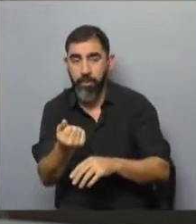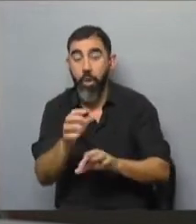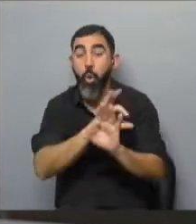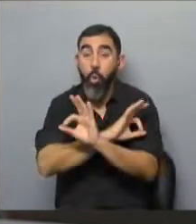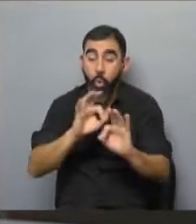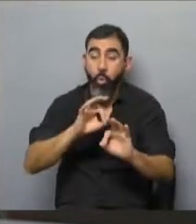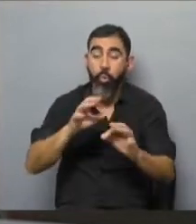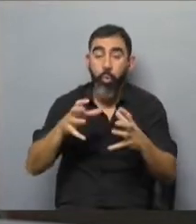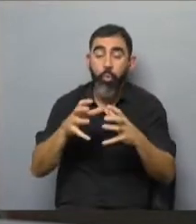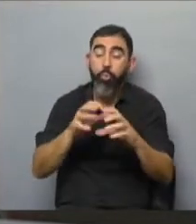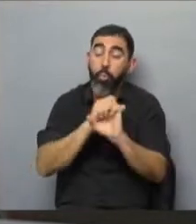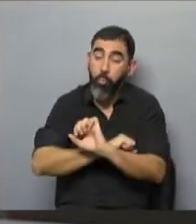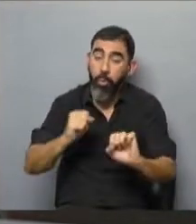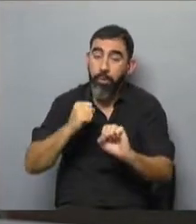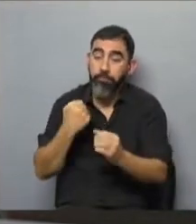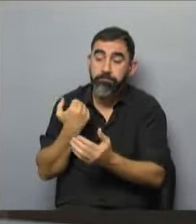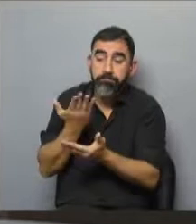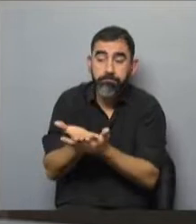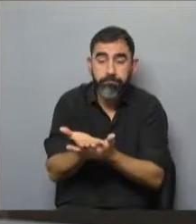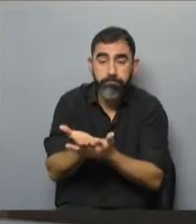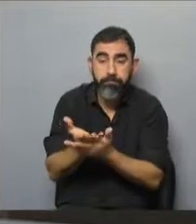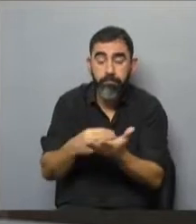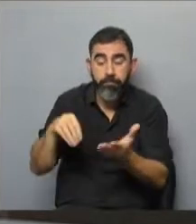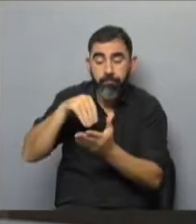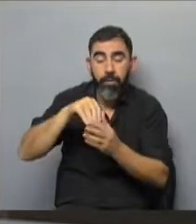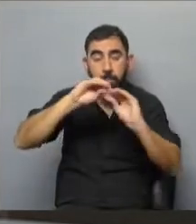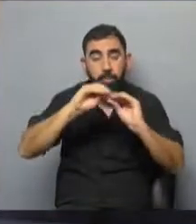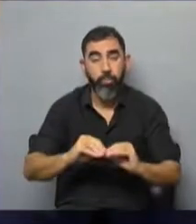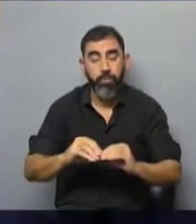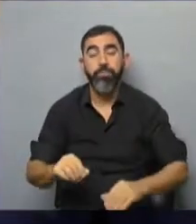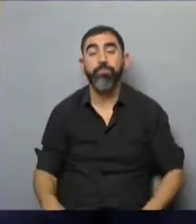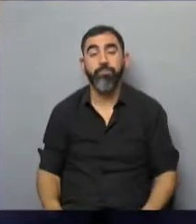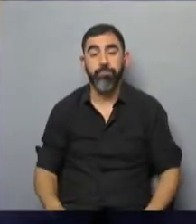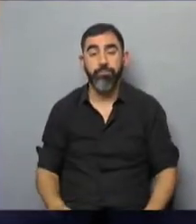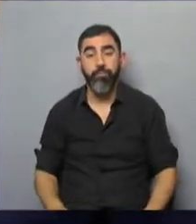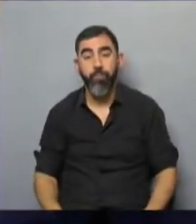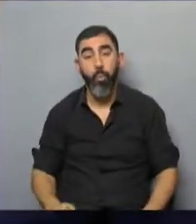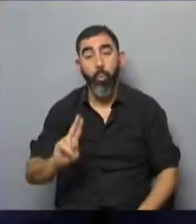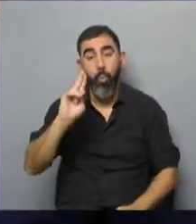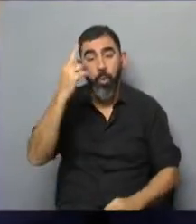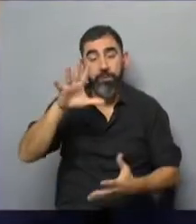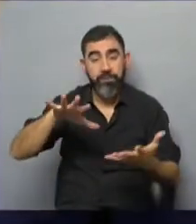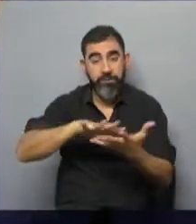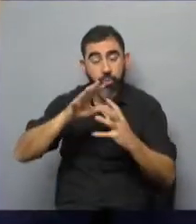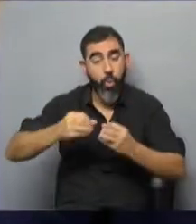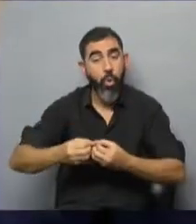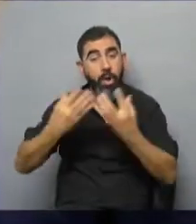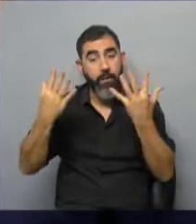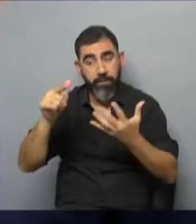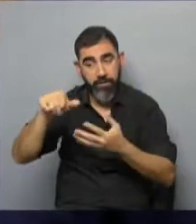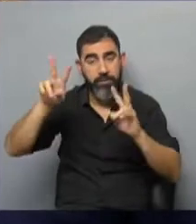contrario su sector puede plantear que se incorporen a la rendición de cuentas. El Uruguay tiene una situación muy grave en ese